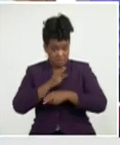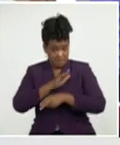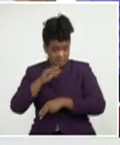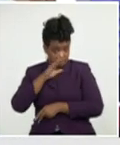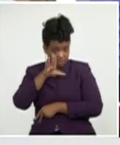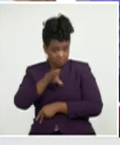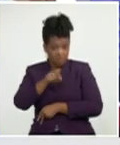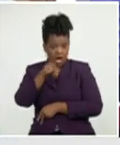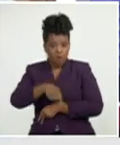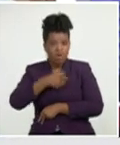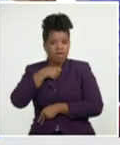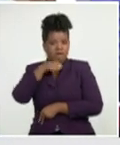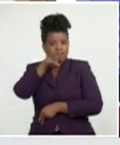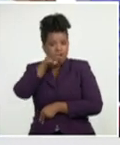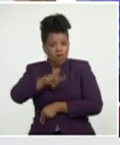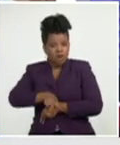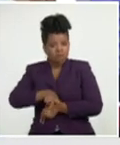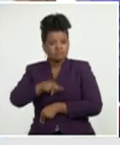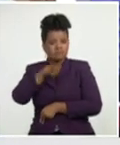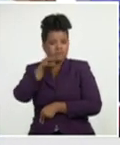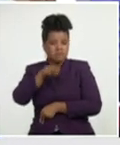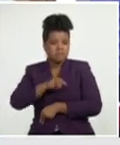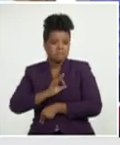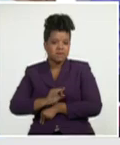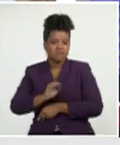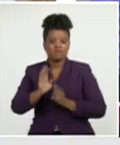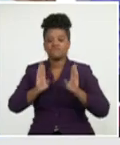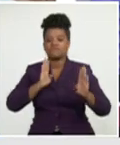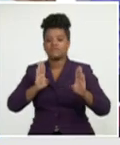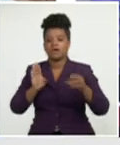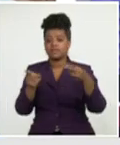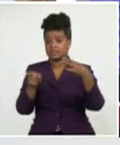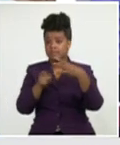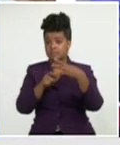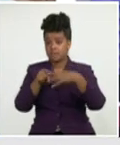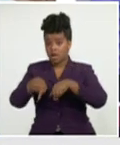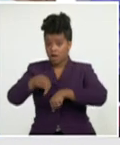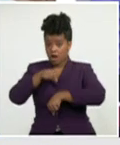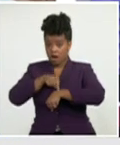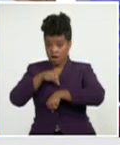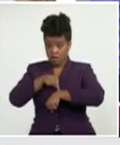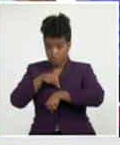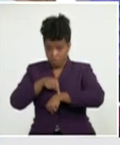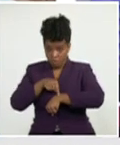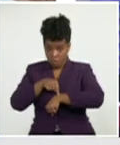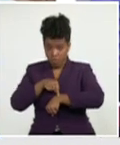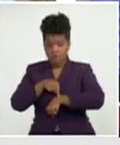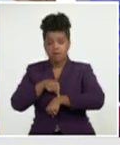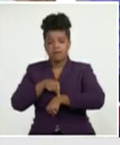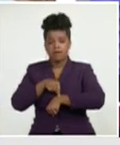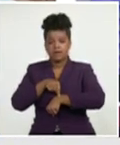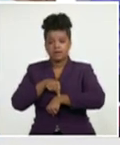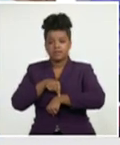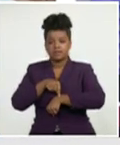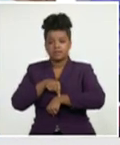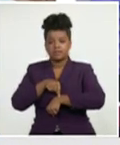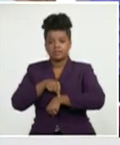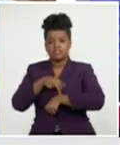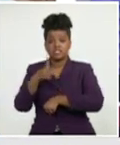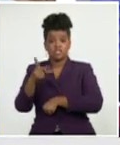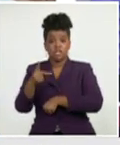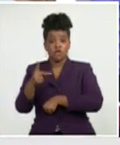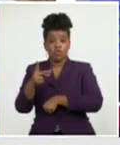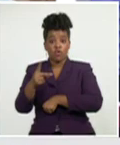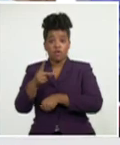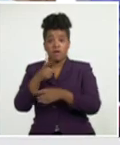clínica propiamente, en la evaluación fase 3. En estos momentos se está administrando la segunda dosis a todos los sujetos incluidos